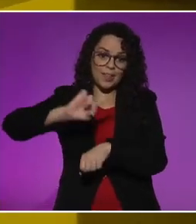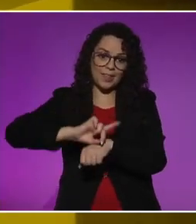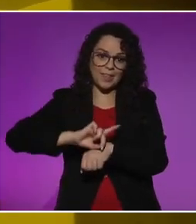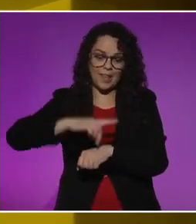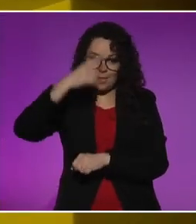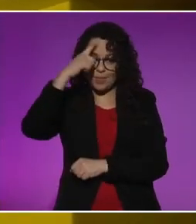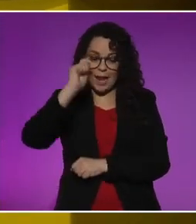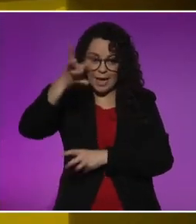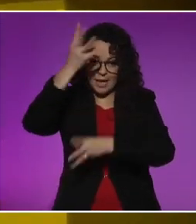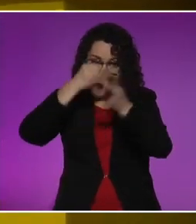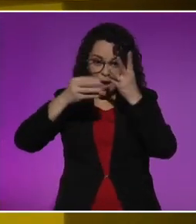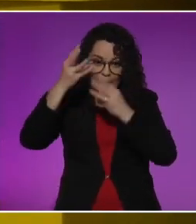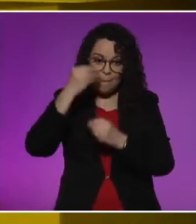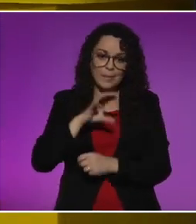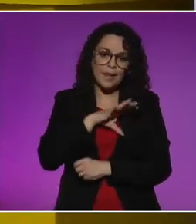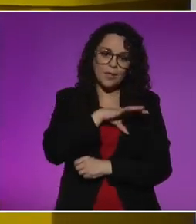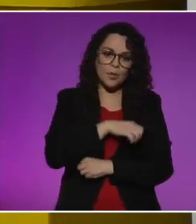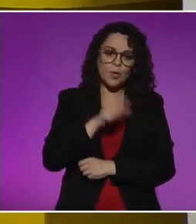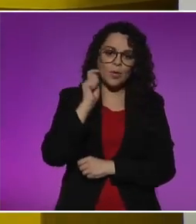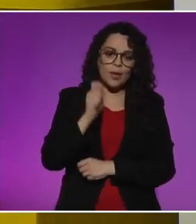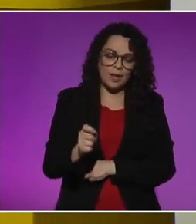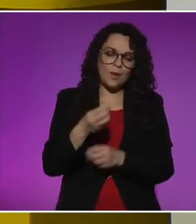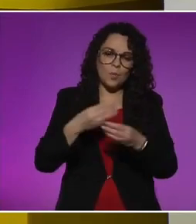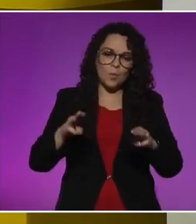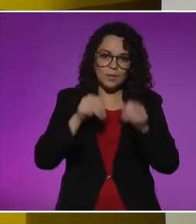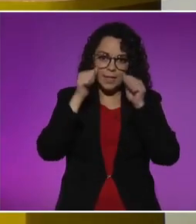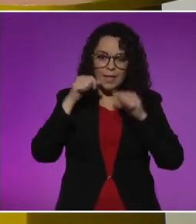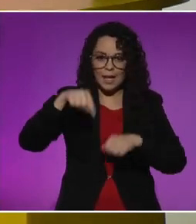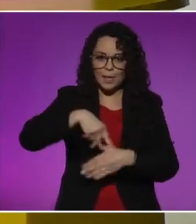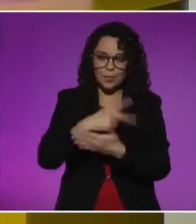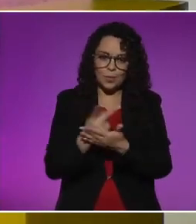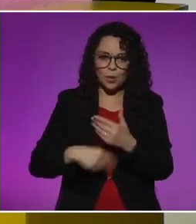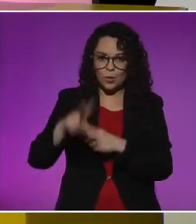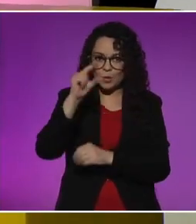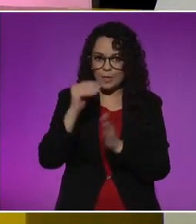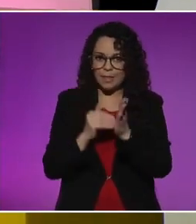disfrutar y aprender con música y ceguera en 80 millones. Sí. Y déjenme contarles.